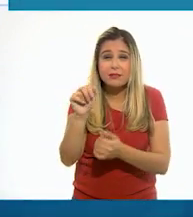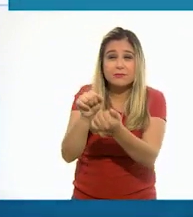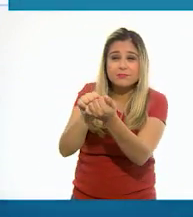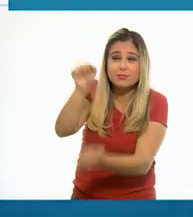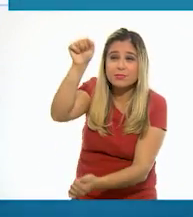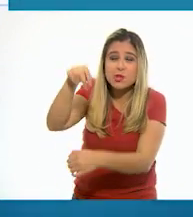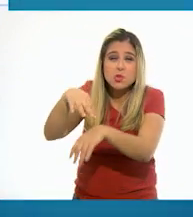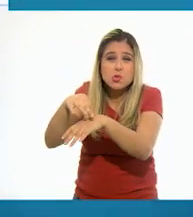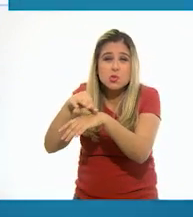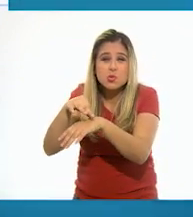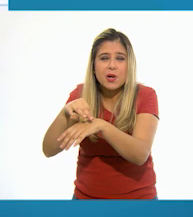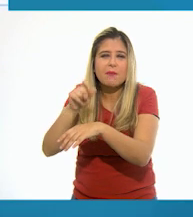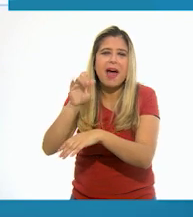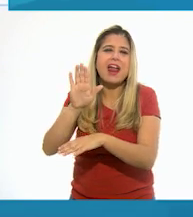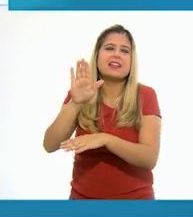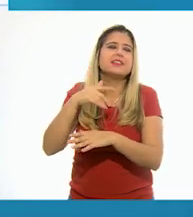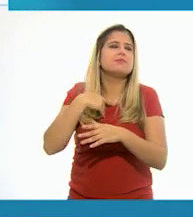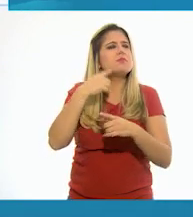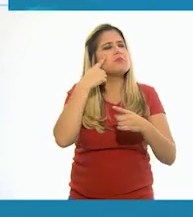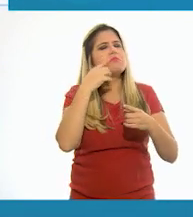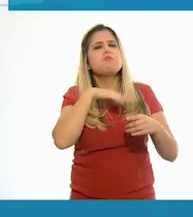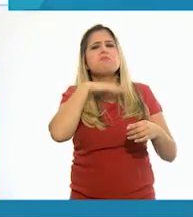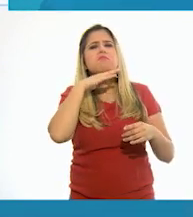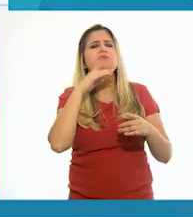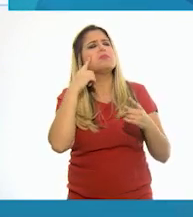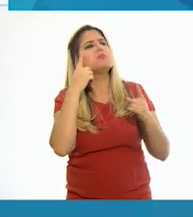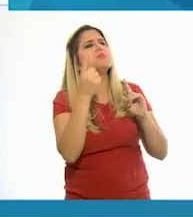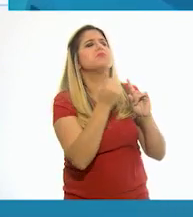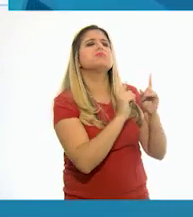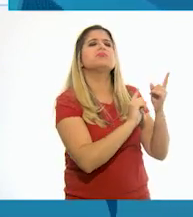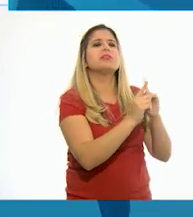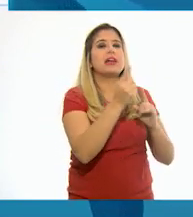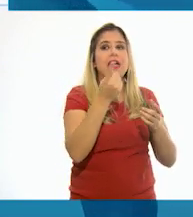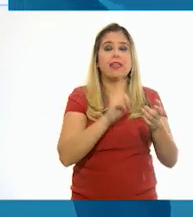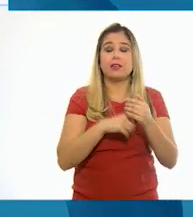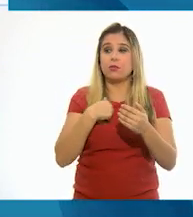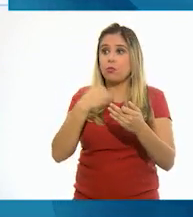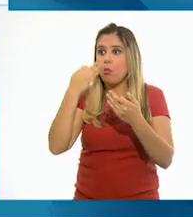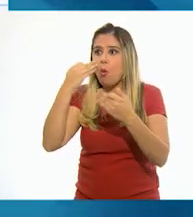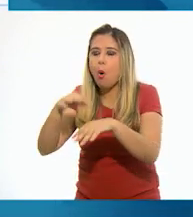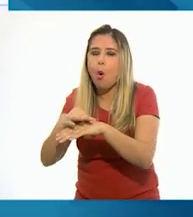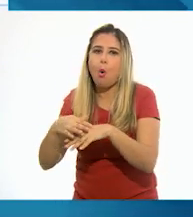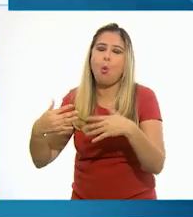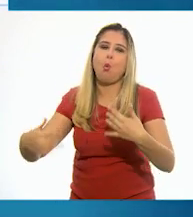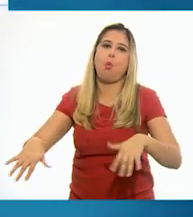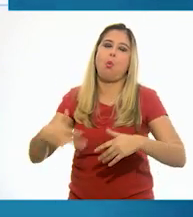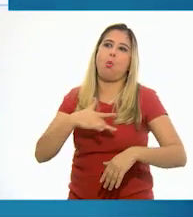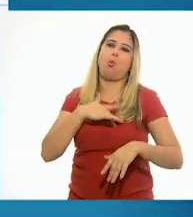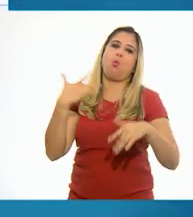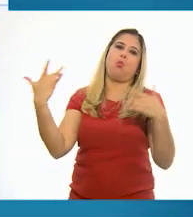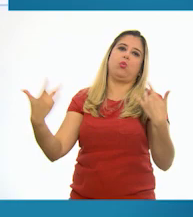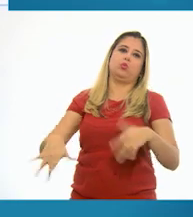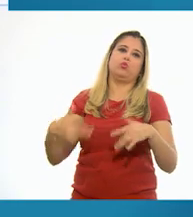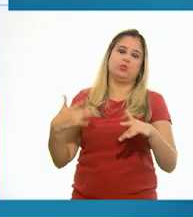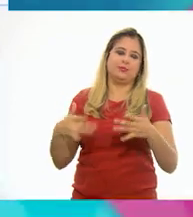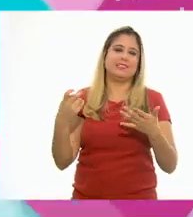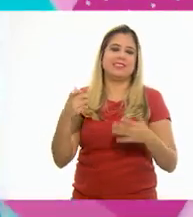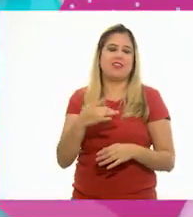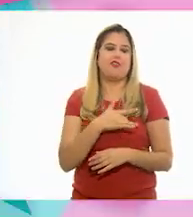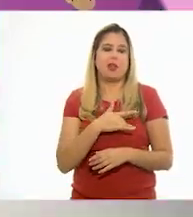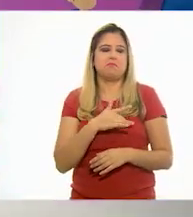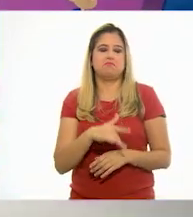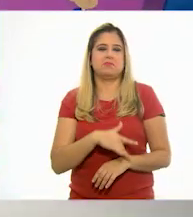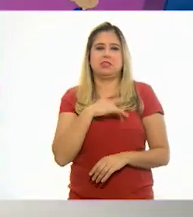ignorar ciertas cosas o situaciones que podrían ser dolorosas para nosotros. A eso se refiere la frase corazón que no